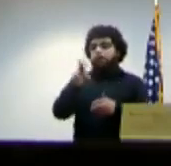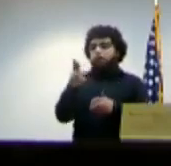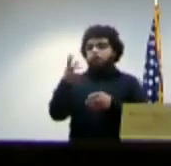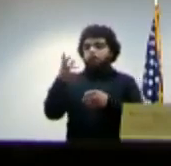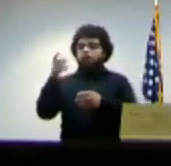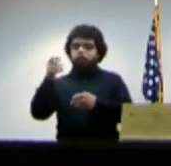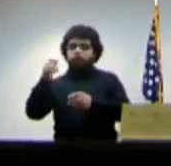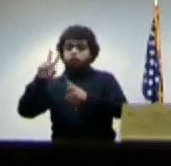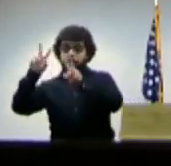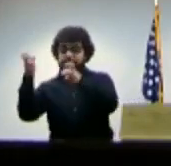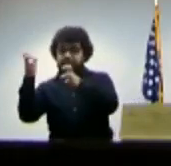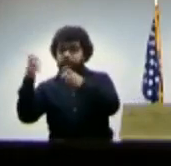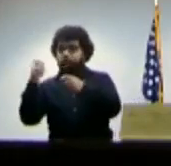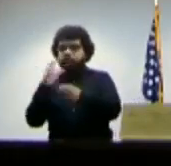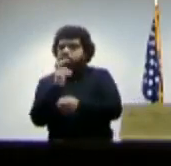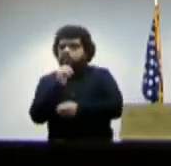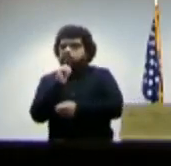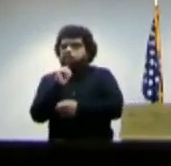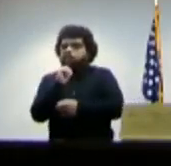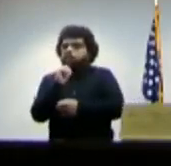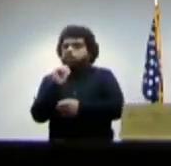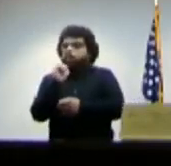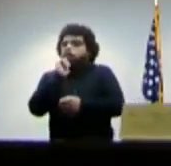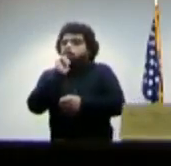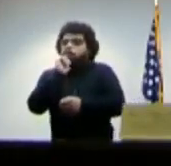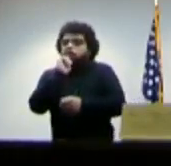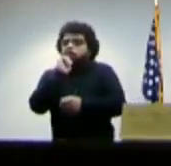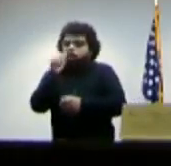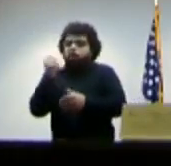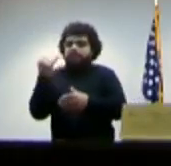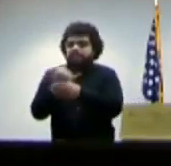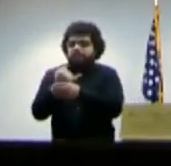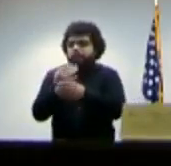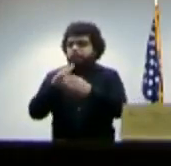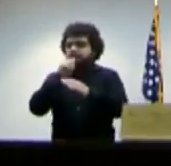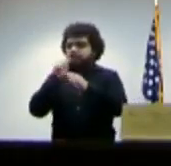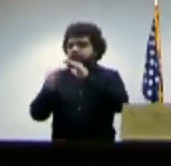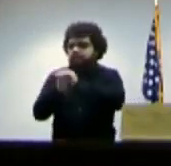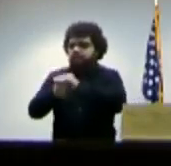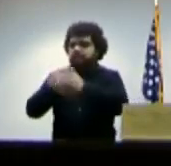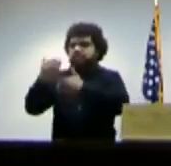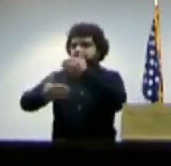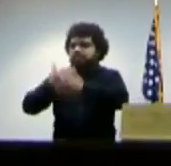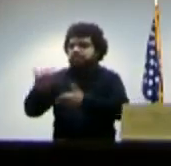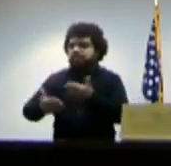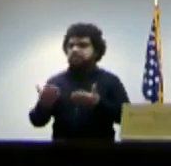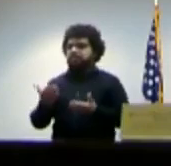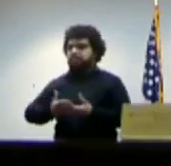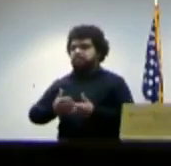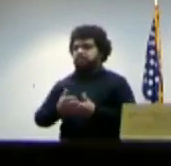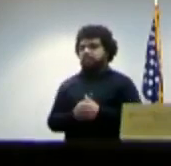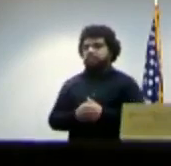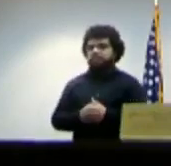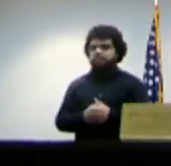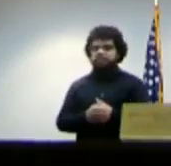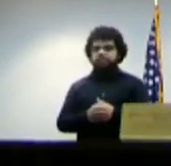de confidencialidad del de procedimiento que está en este caso en la